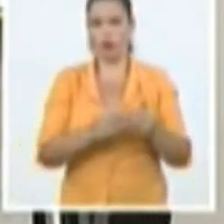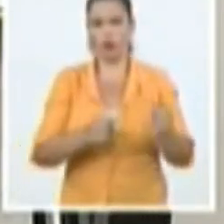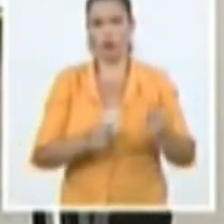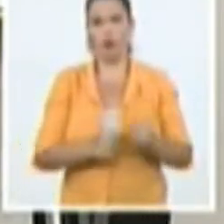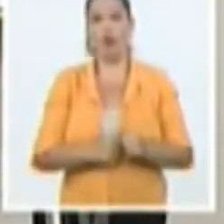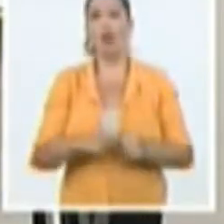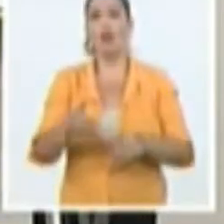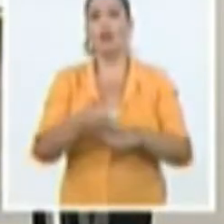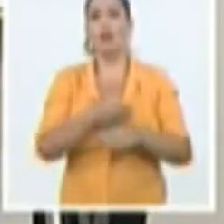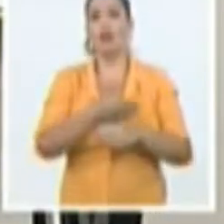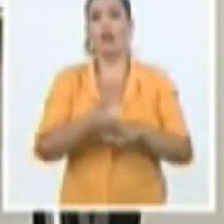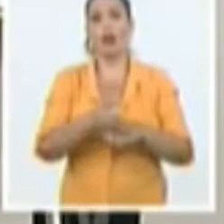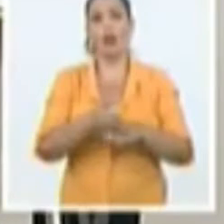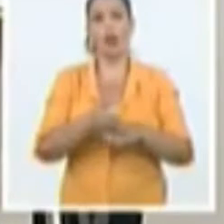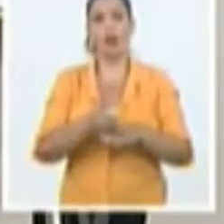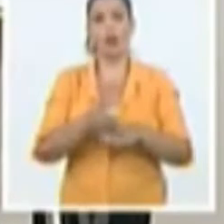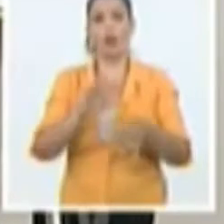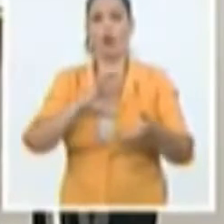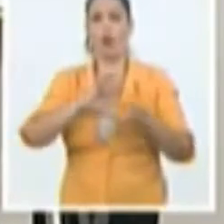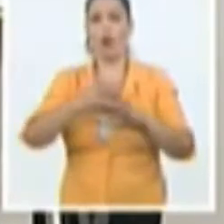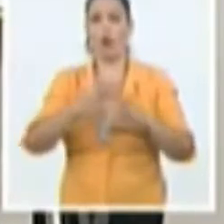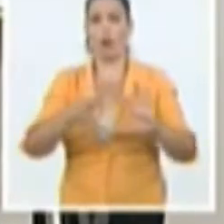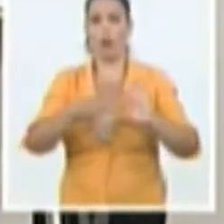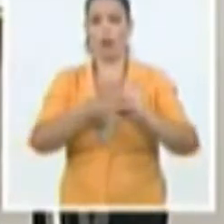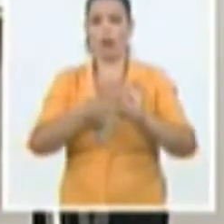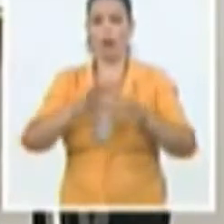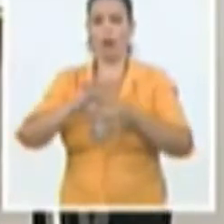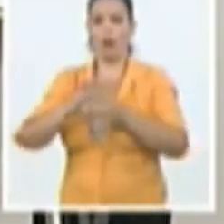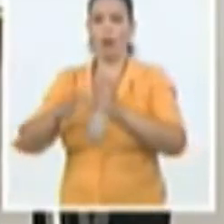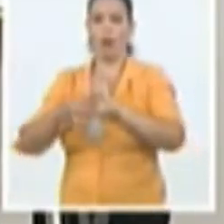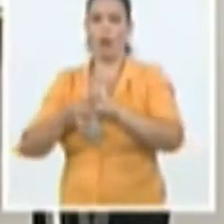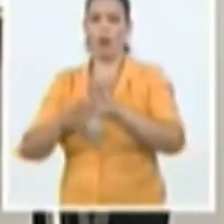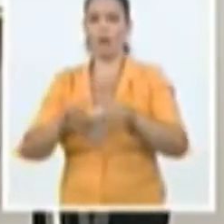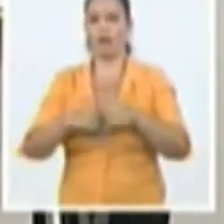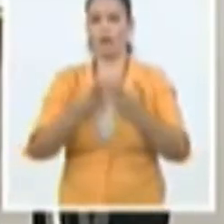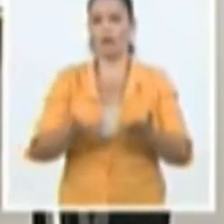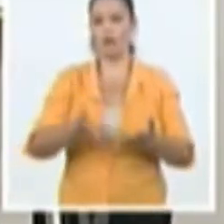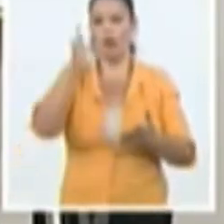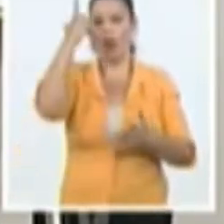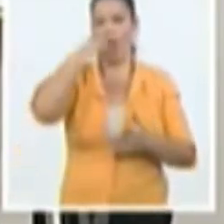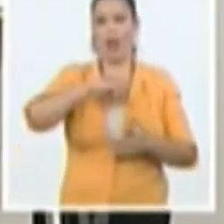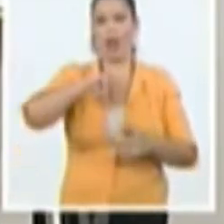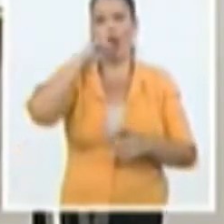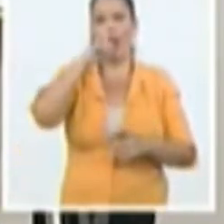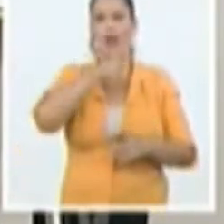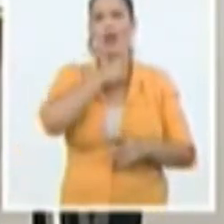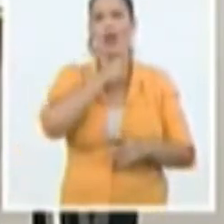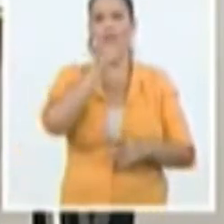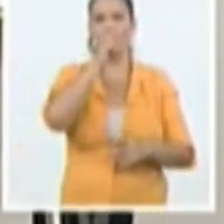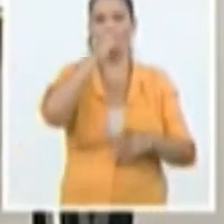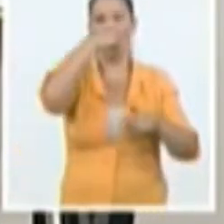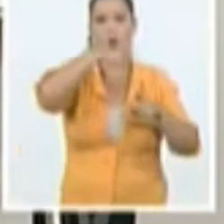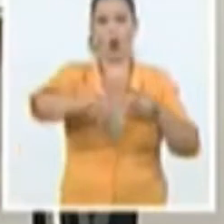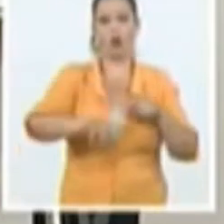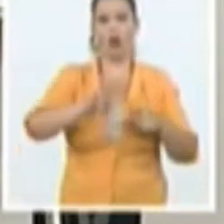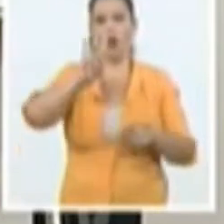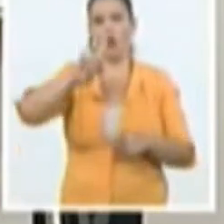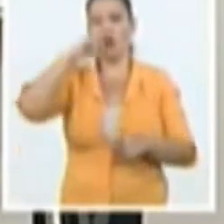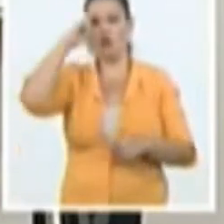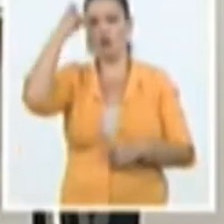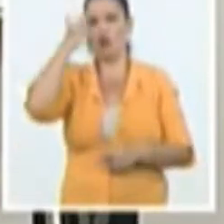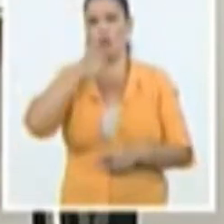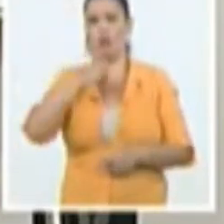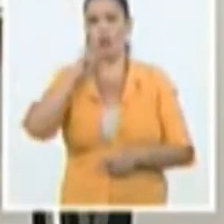este entramado se encuentran la ANET y la USAID. La ANET, como todos